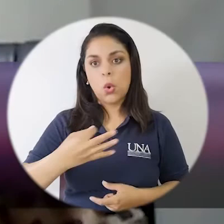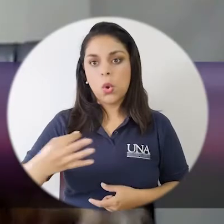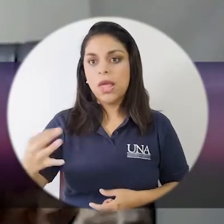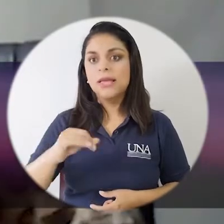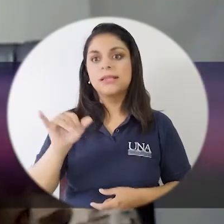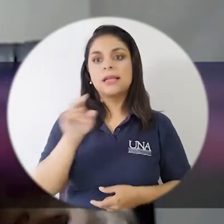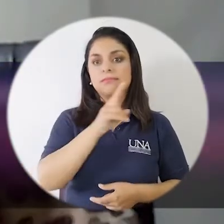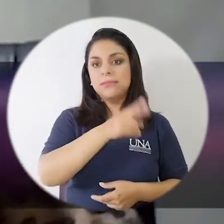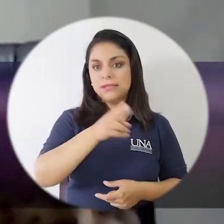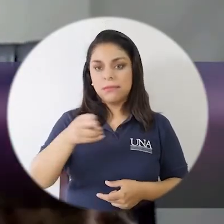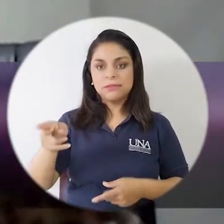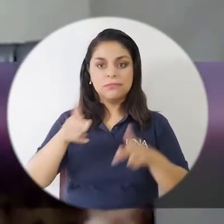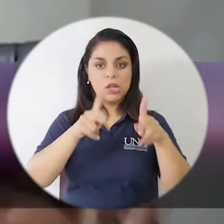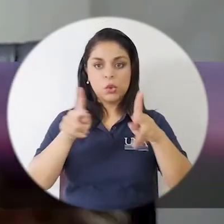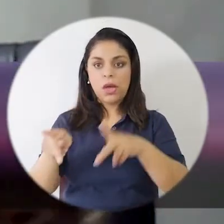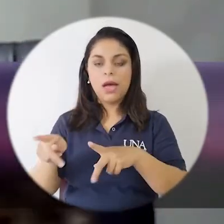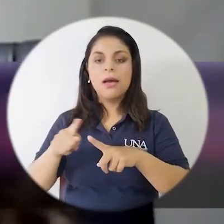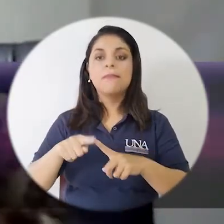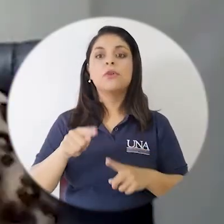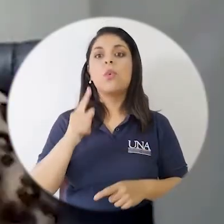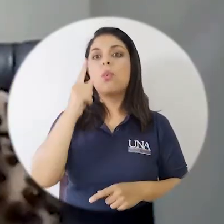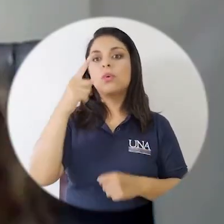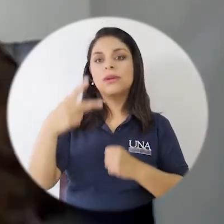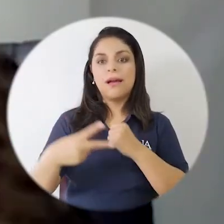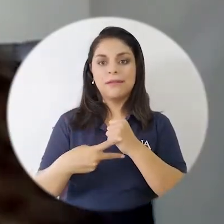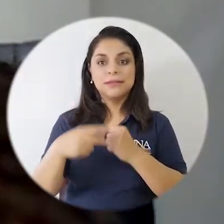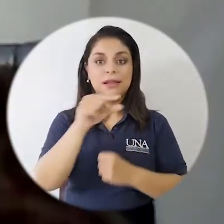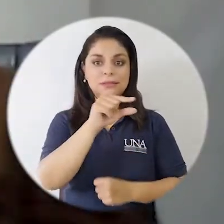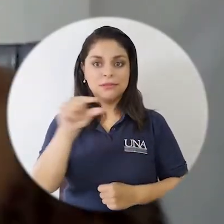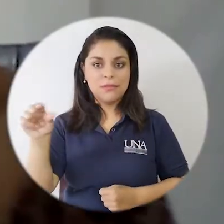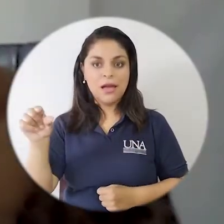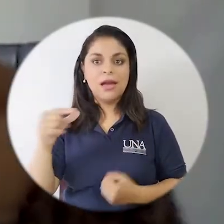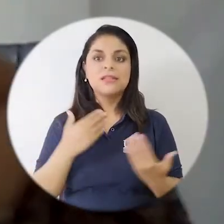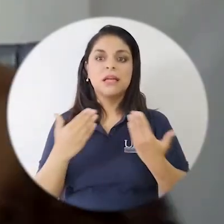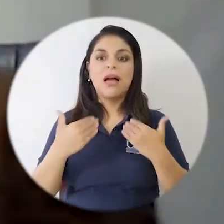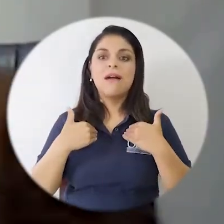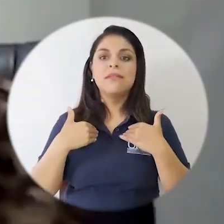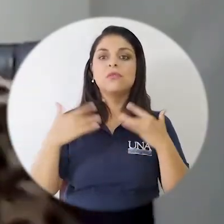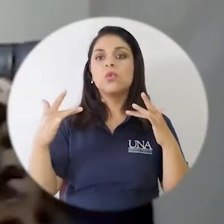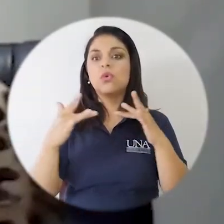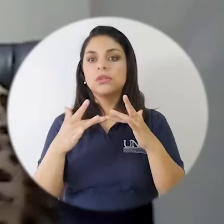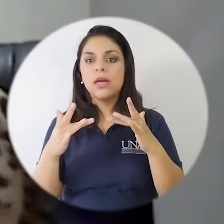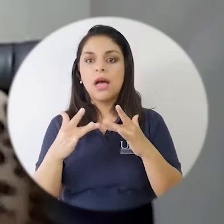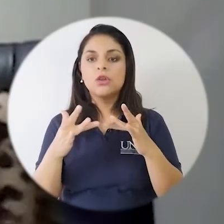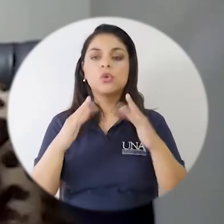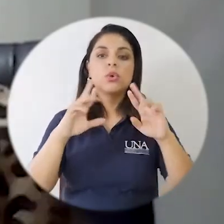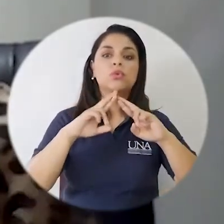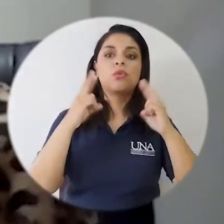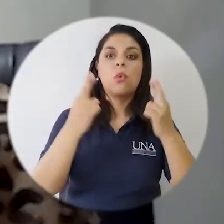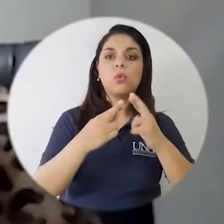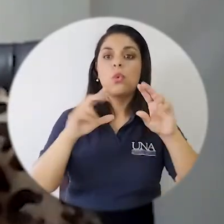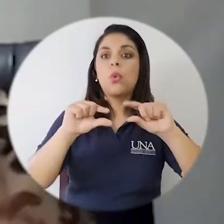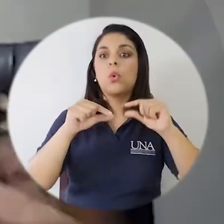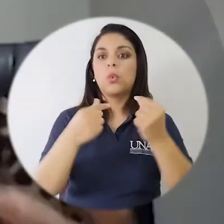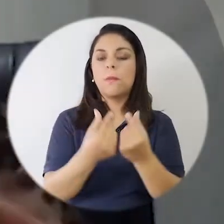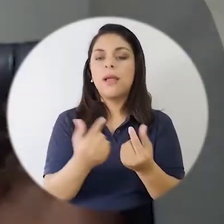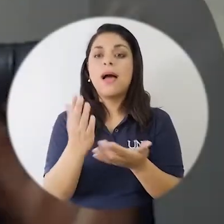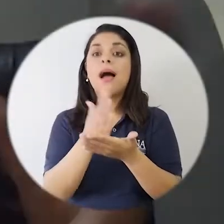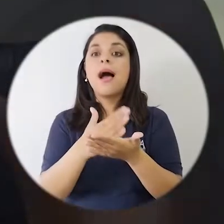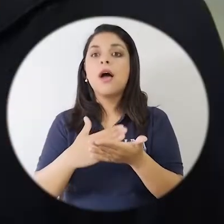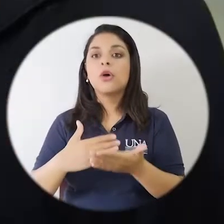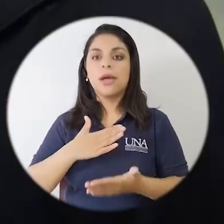era todos los días con la misma gente, pero sí una vez a la semana vos tenías un contacto, digamos, una reunión